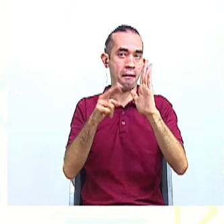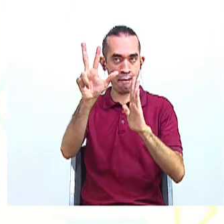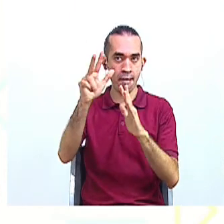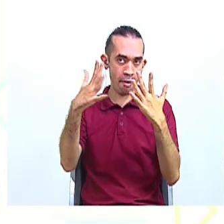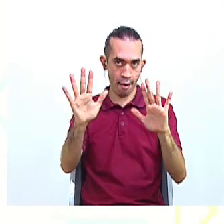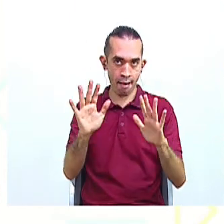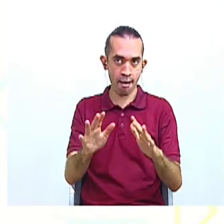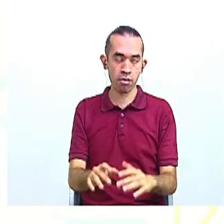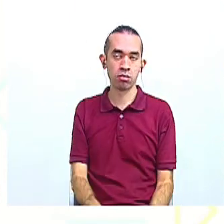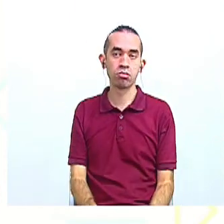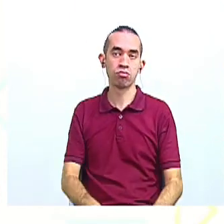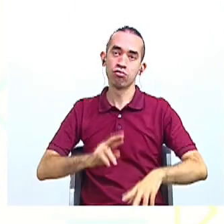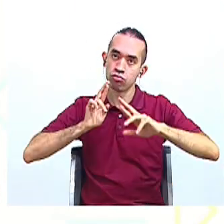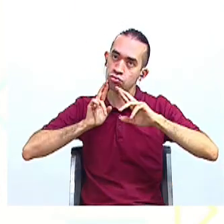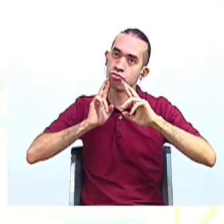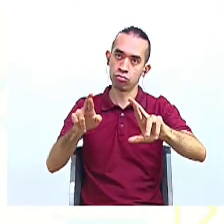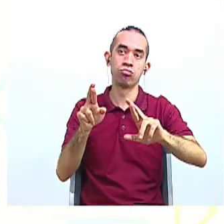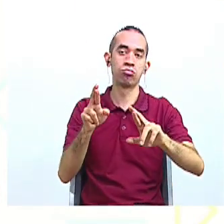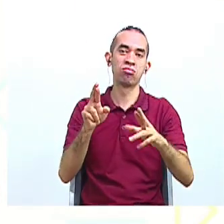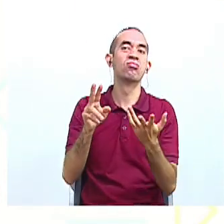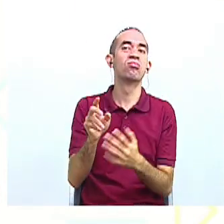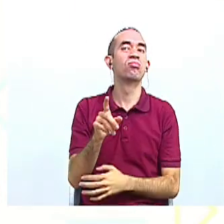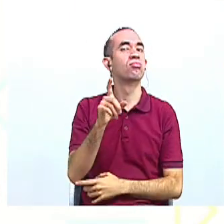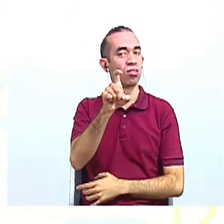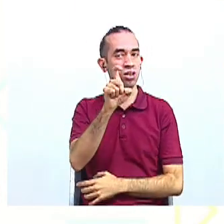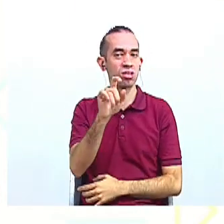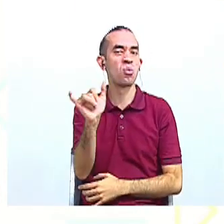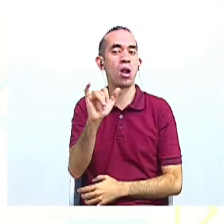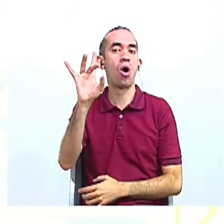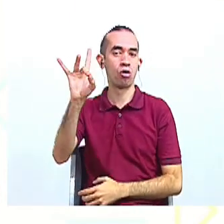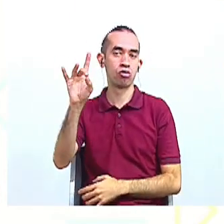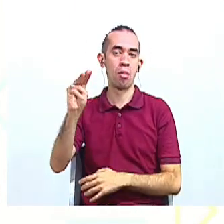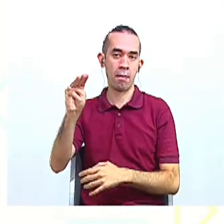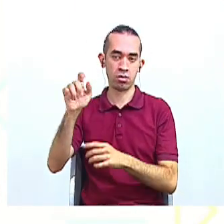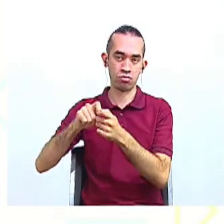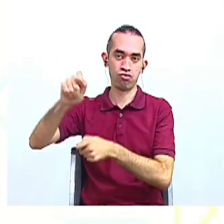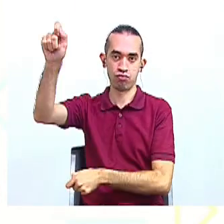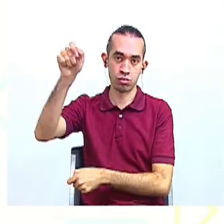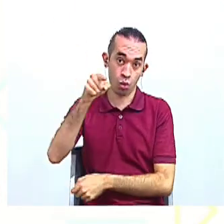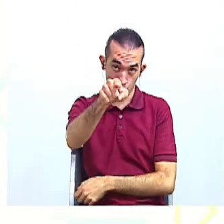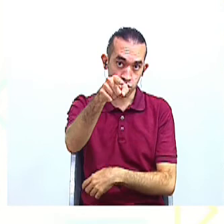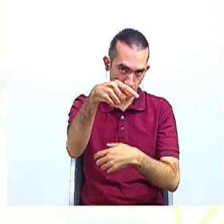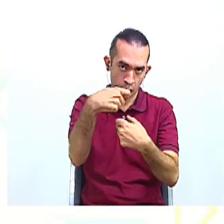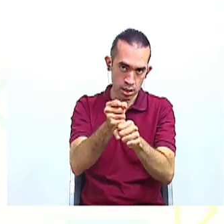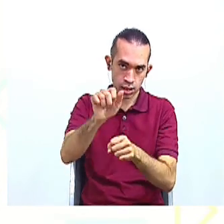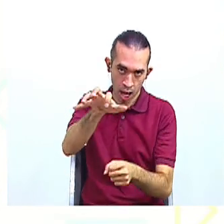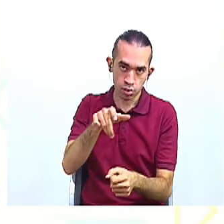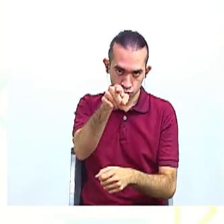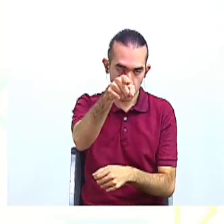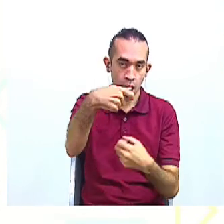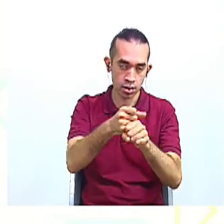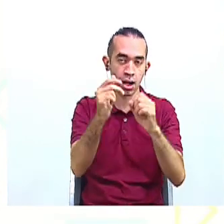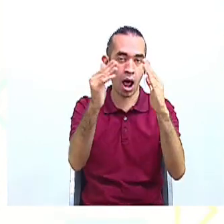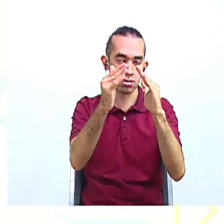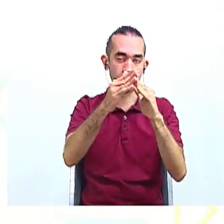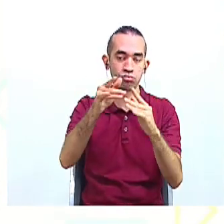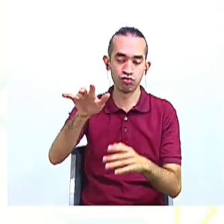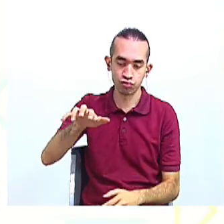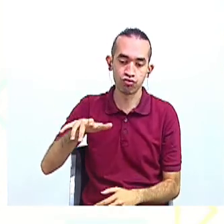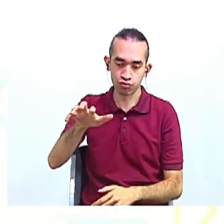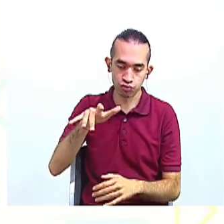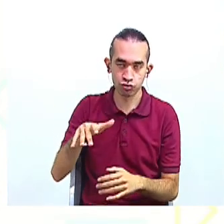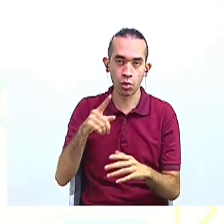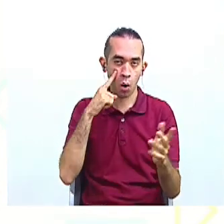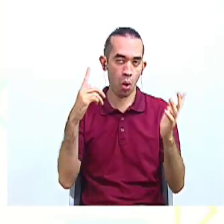y entonces el resultado corresponde a 8. Le invitamos a hacer los cálculos a usted en casa y comparar